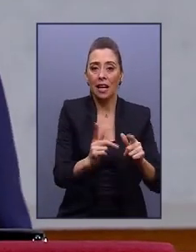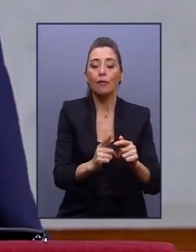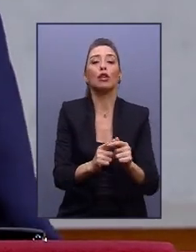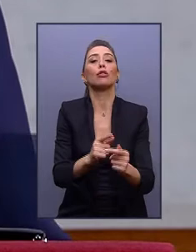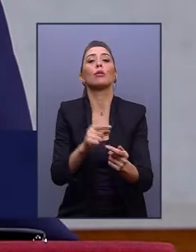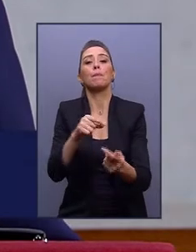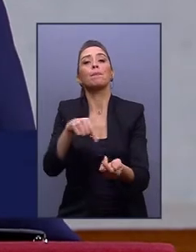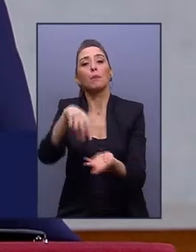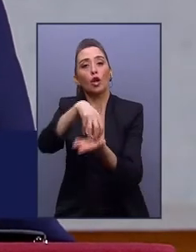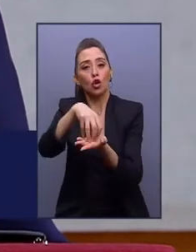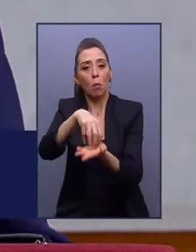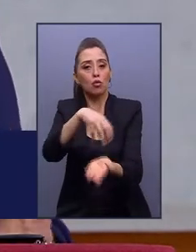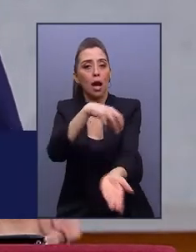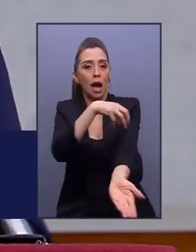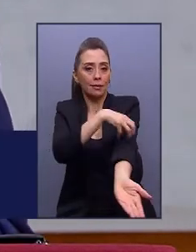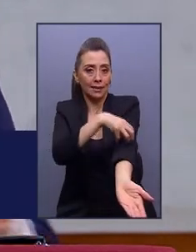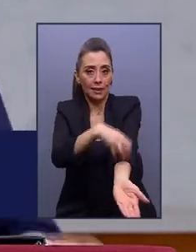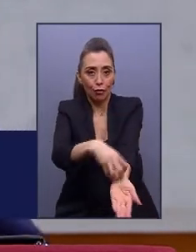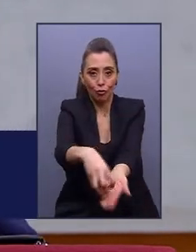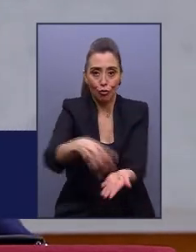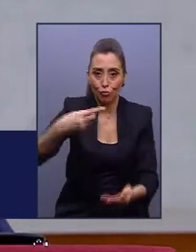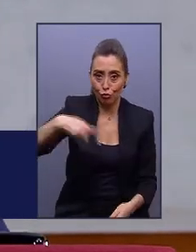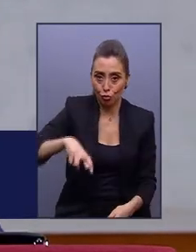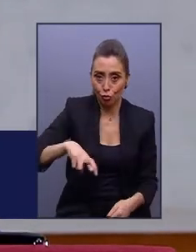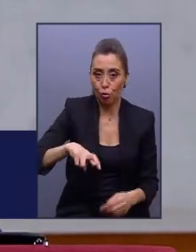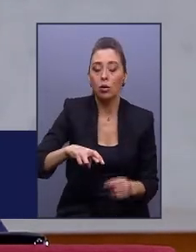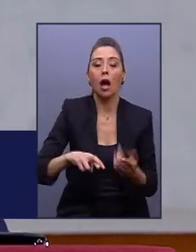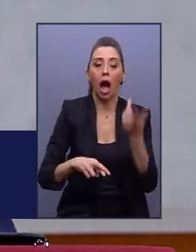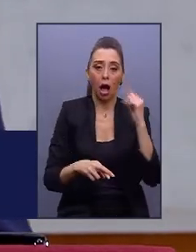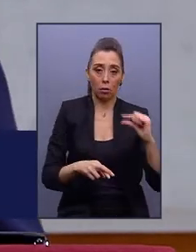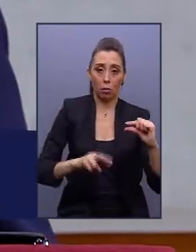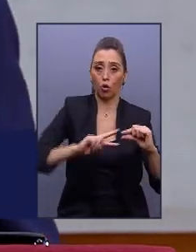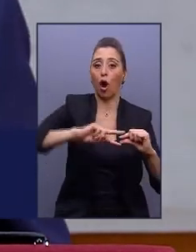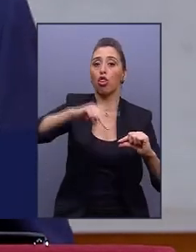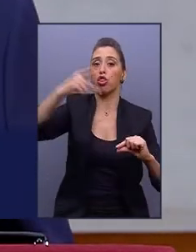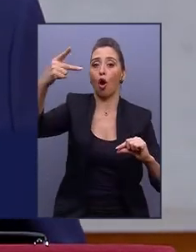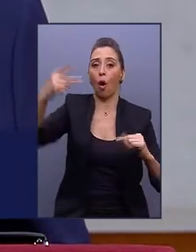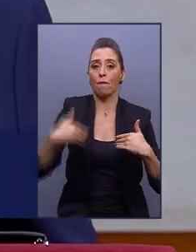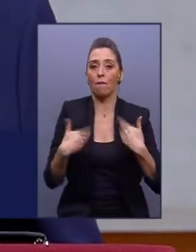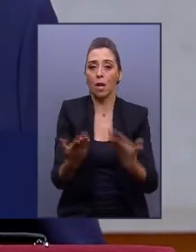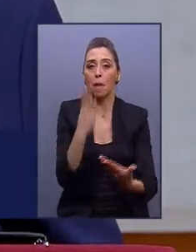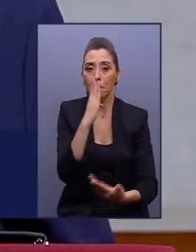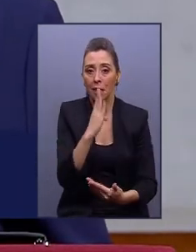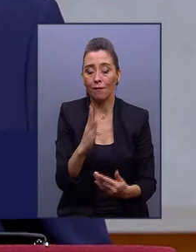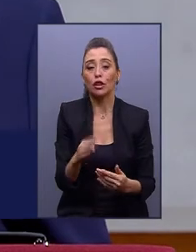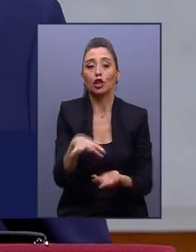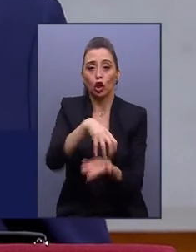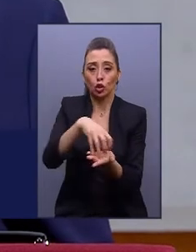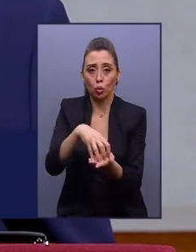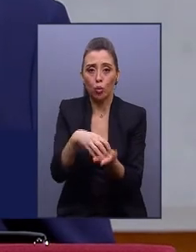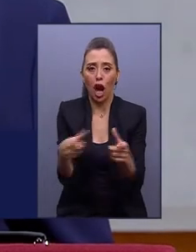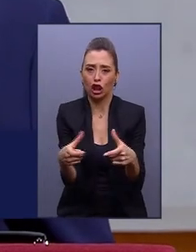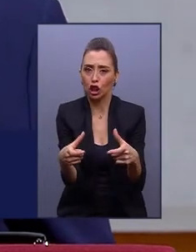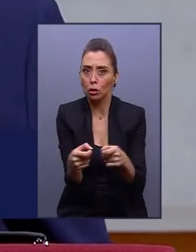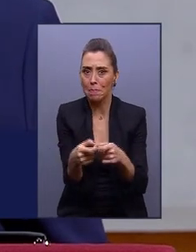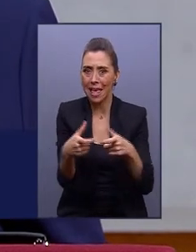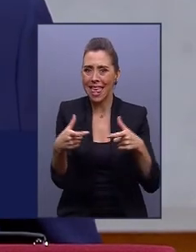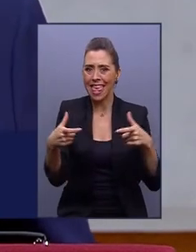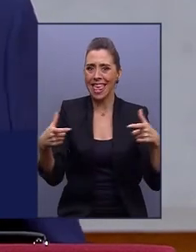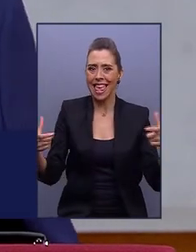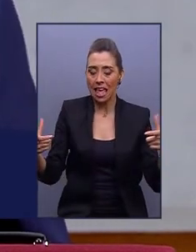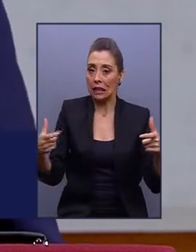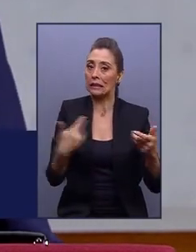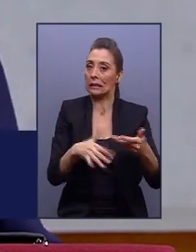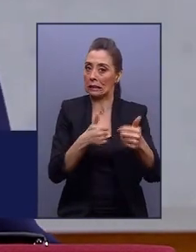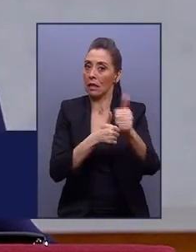y sur del país, más del doble de beneficiarios que en el periodo anterior. El crecimiento de las ciudades también nos pone desafíos